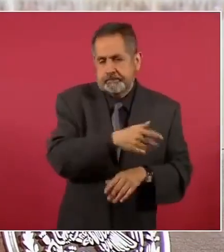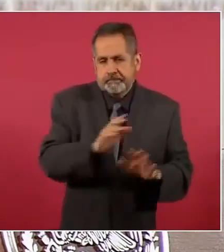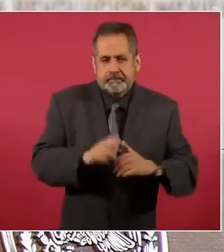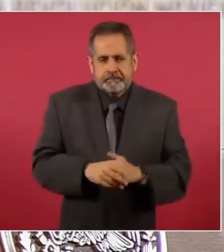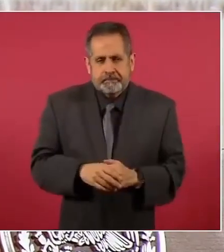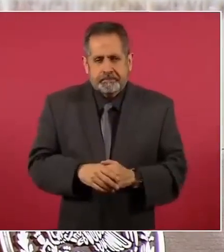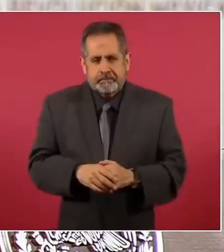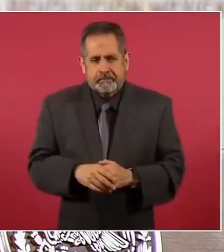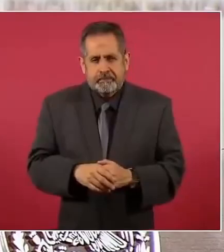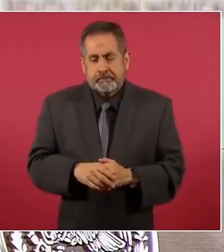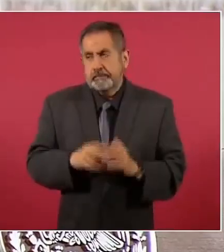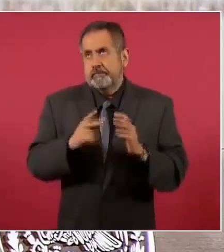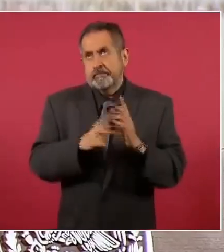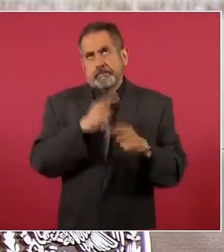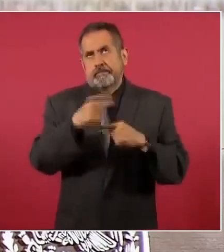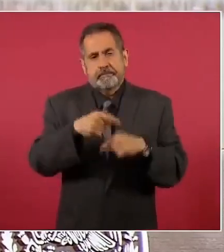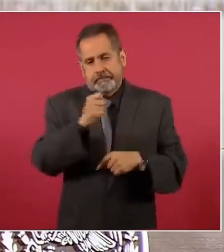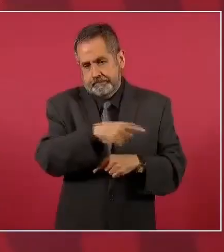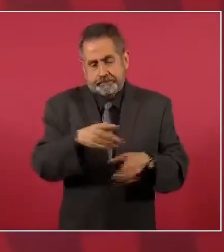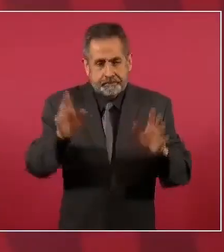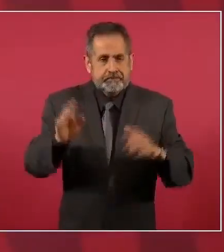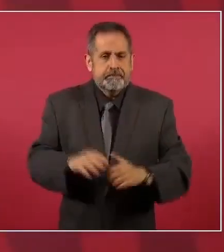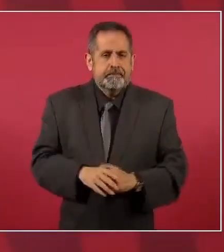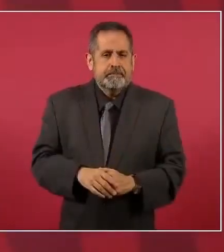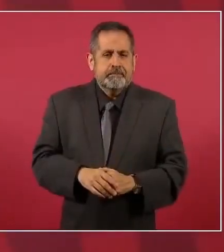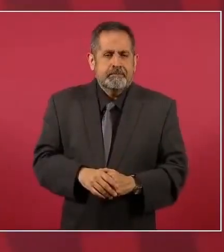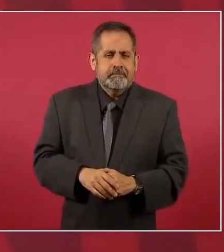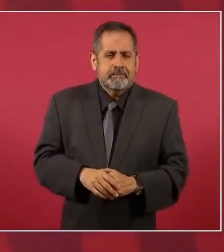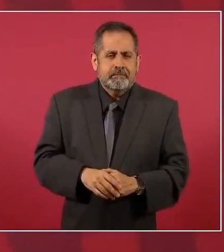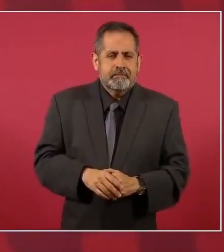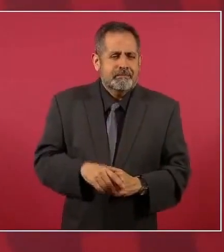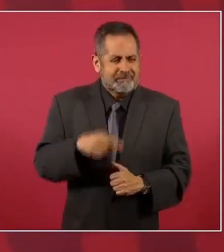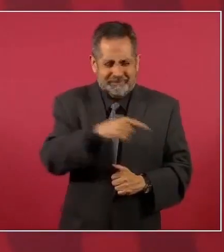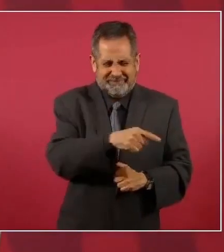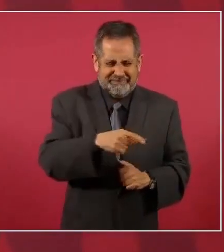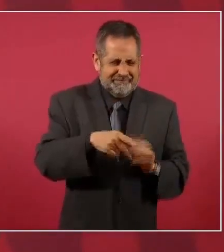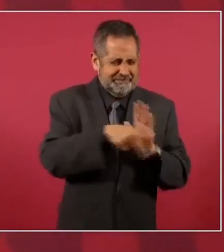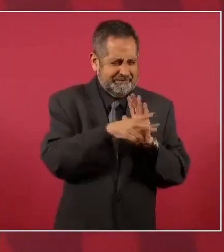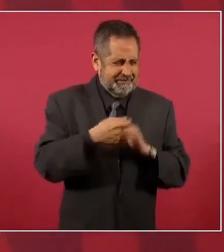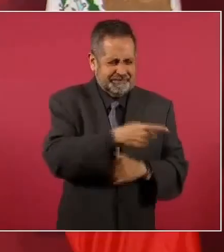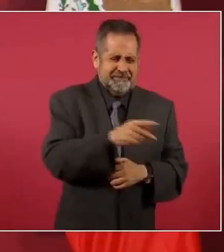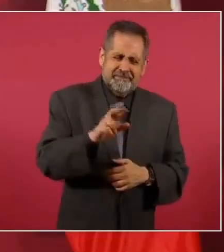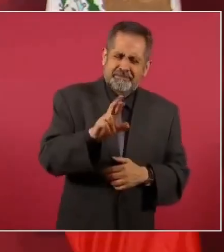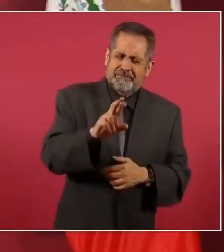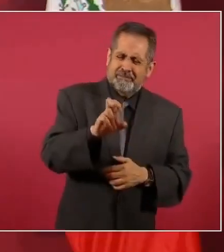Valiéndome de la redundancia. No se debería de llamar Reforma ese periódico.